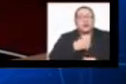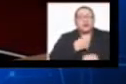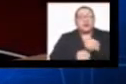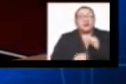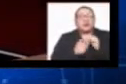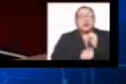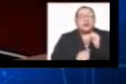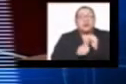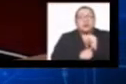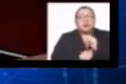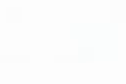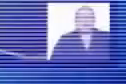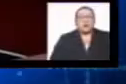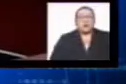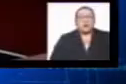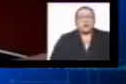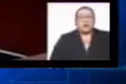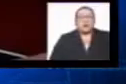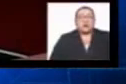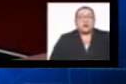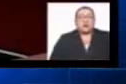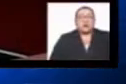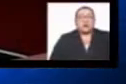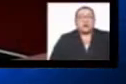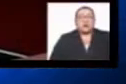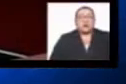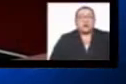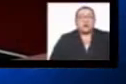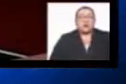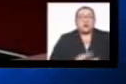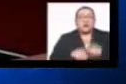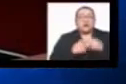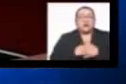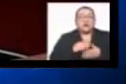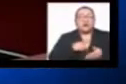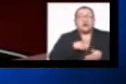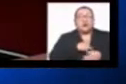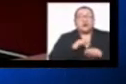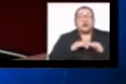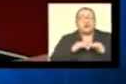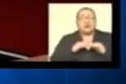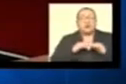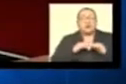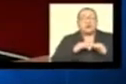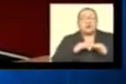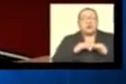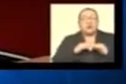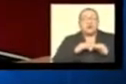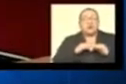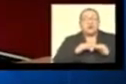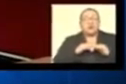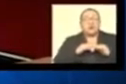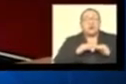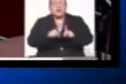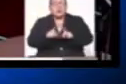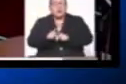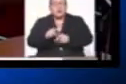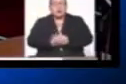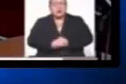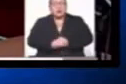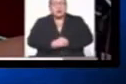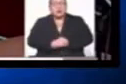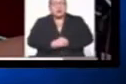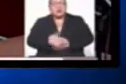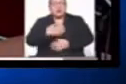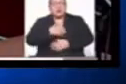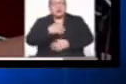tendrá la la la potestad pero la para parlamentarios entiendo lo los que van a ser diputados